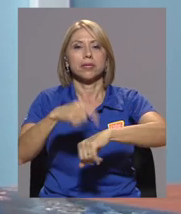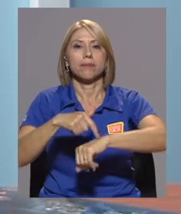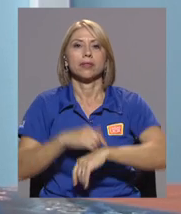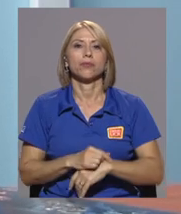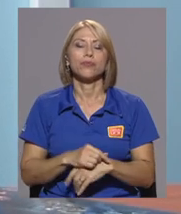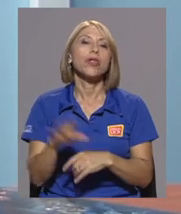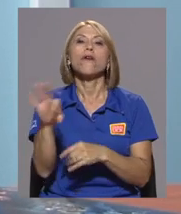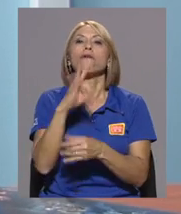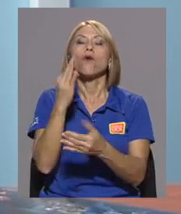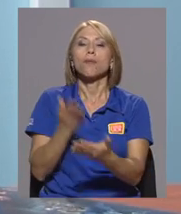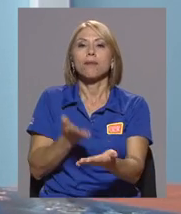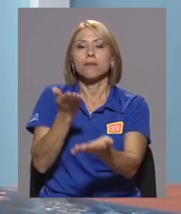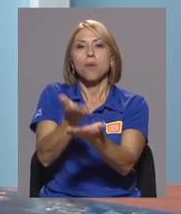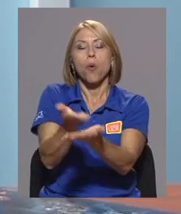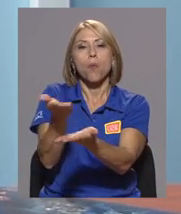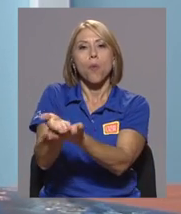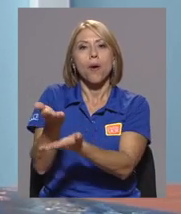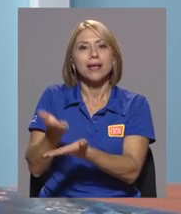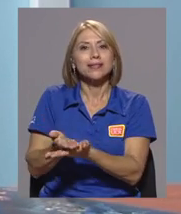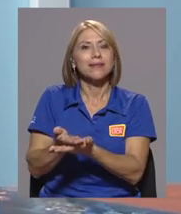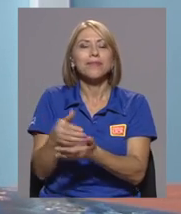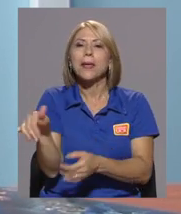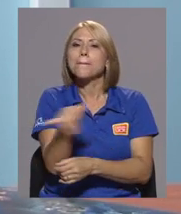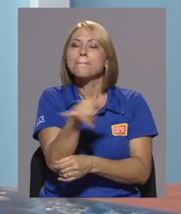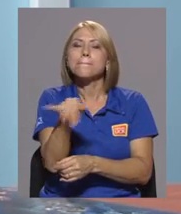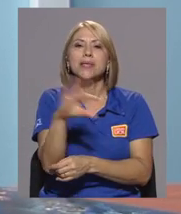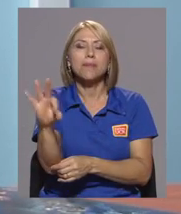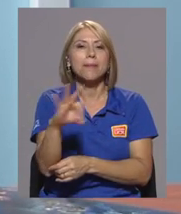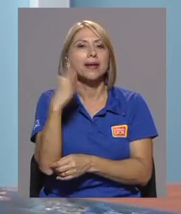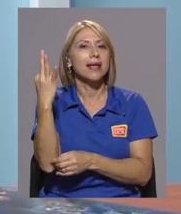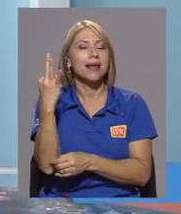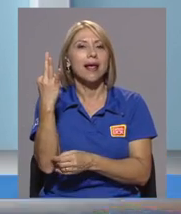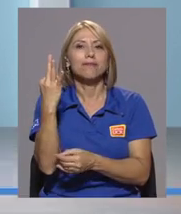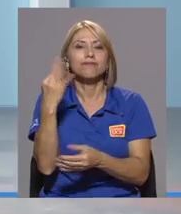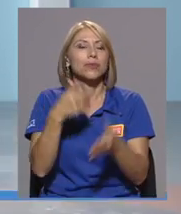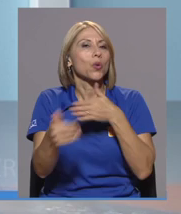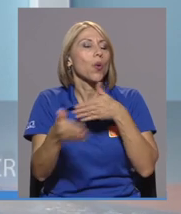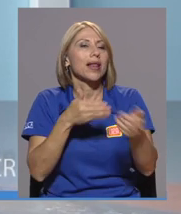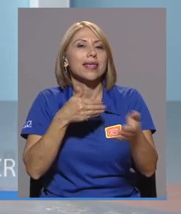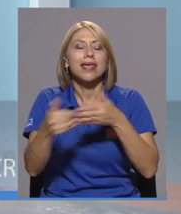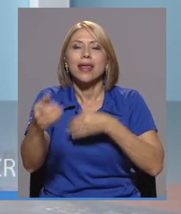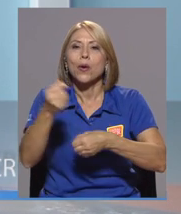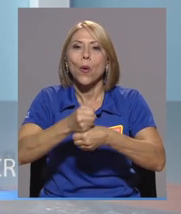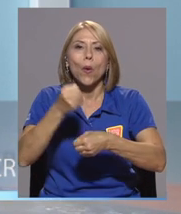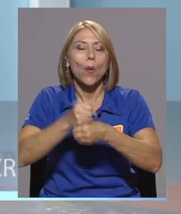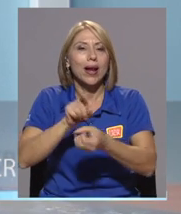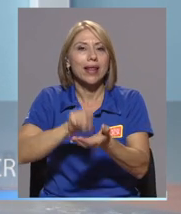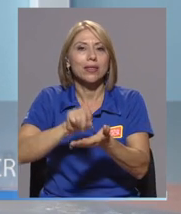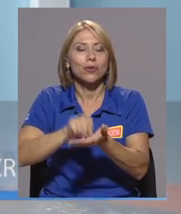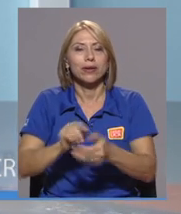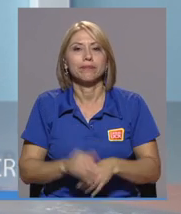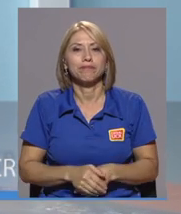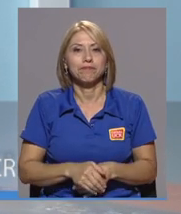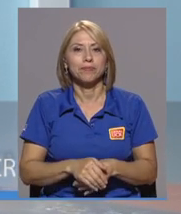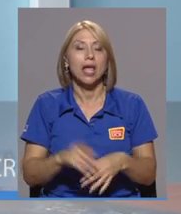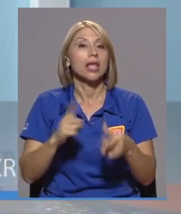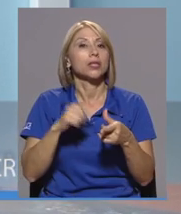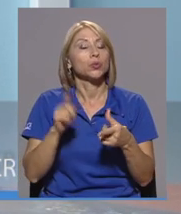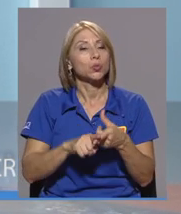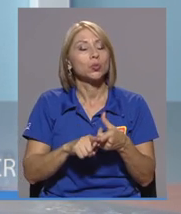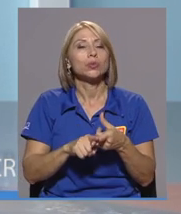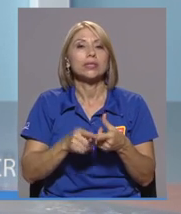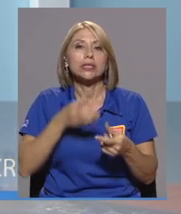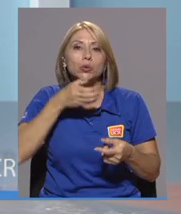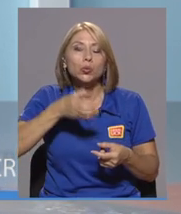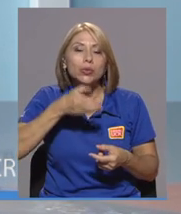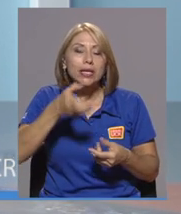que se presentan las propuestas es la misma manera en que se presenta cualquier obra en la editorial. En ese sentido, entonces,